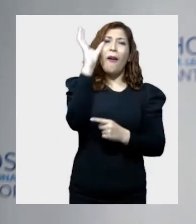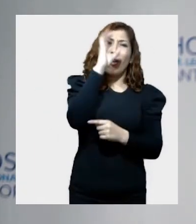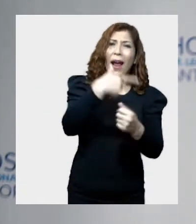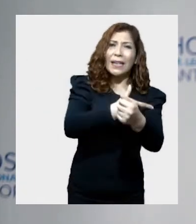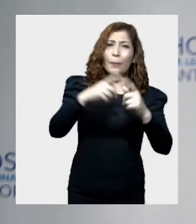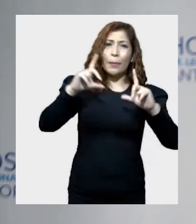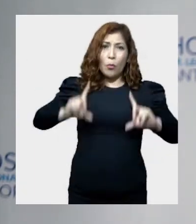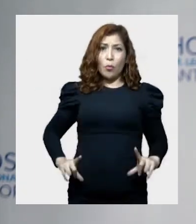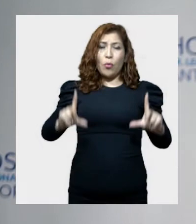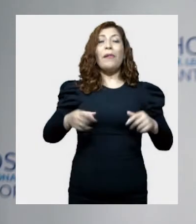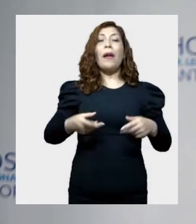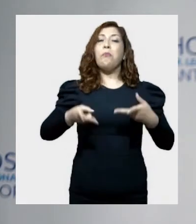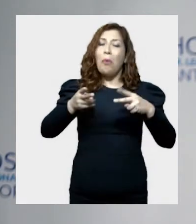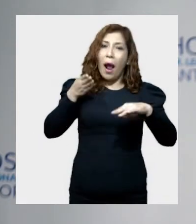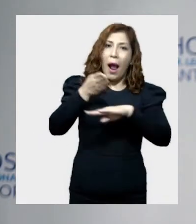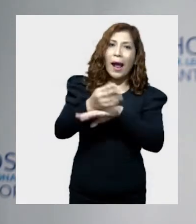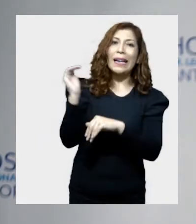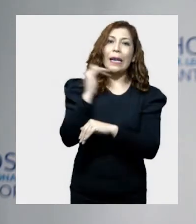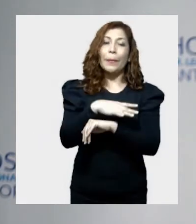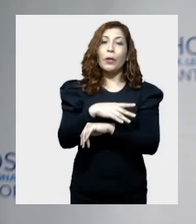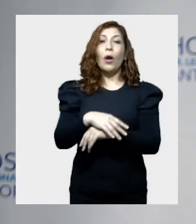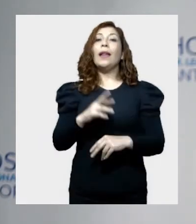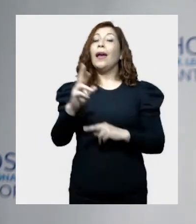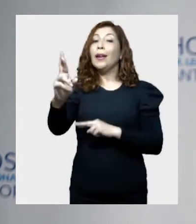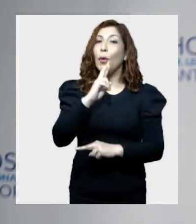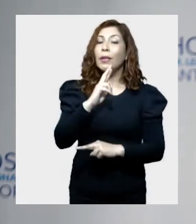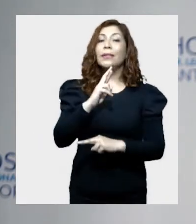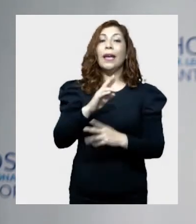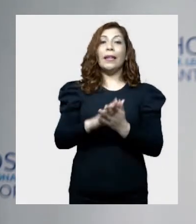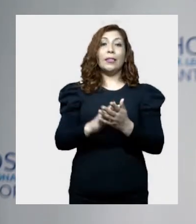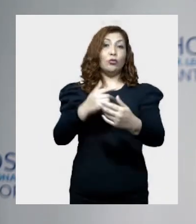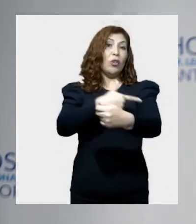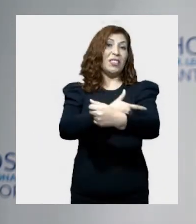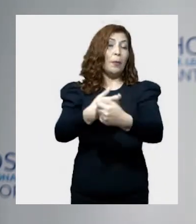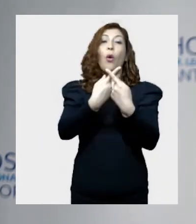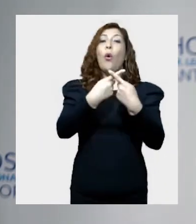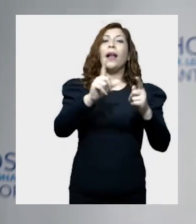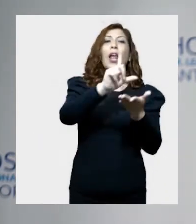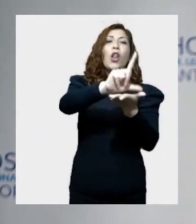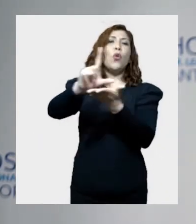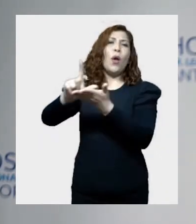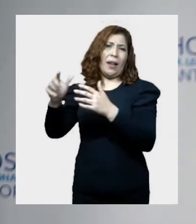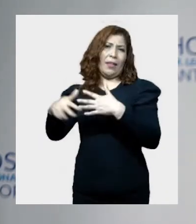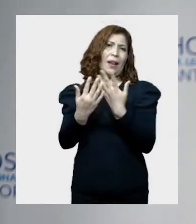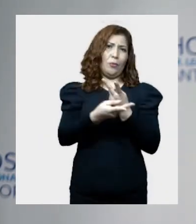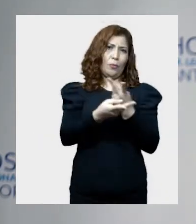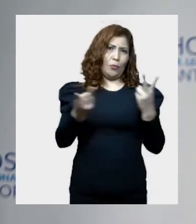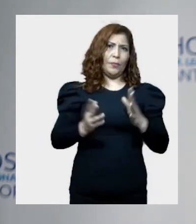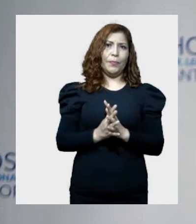acceso inmediato a sus exámenes y resultados en cualquier establecimiento de la red pública.